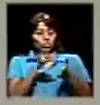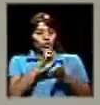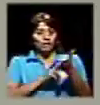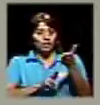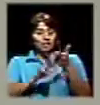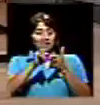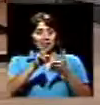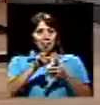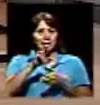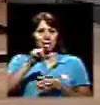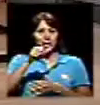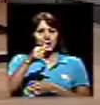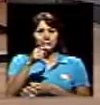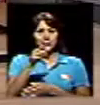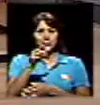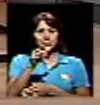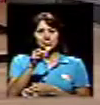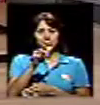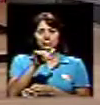Sirinash,